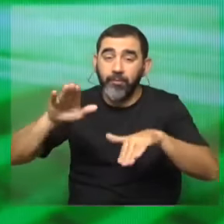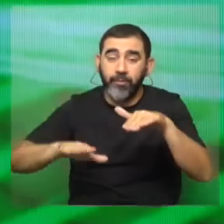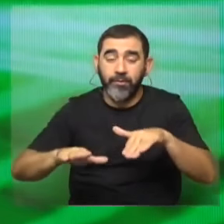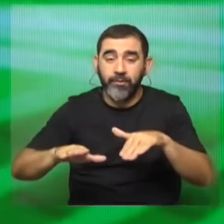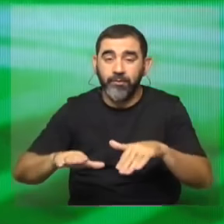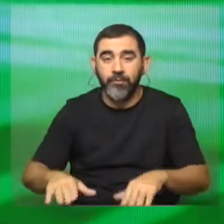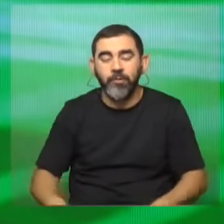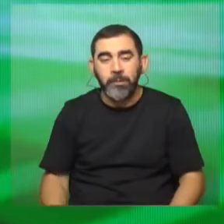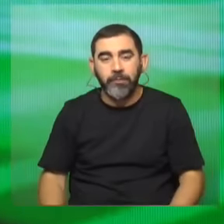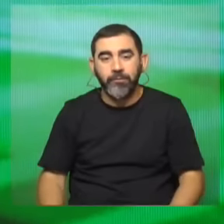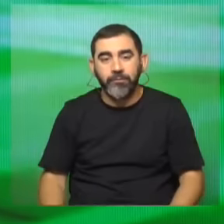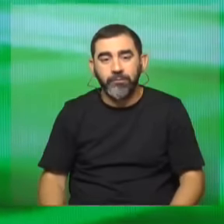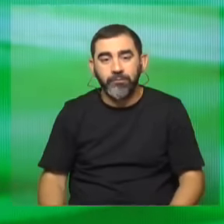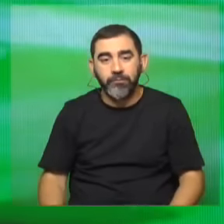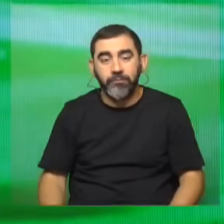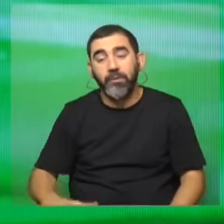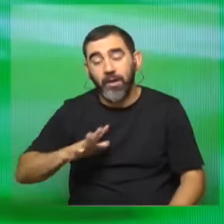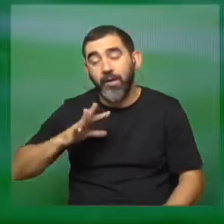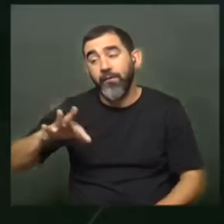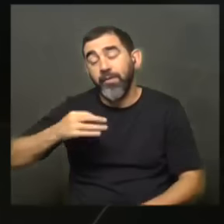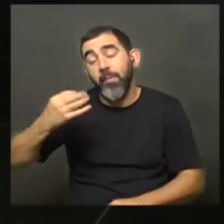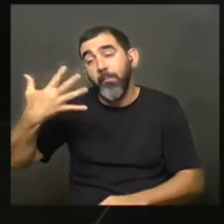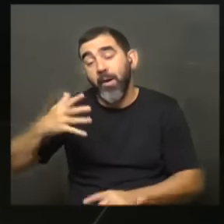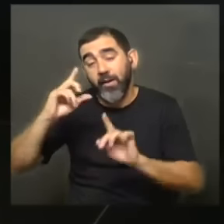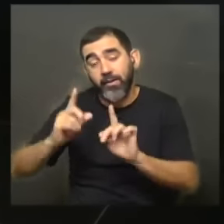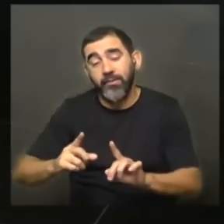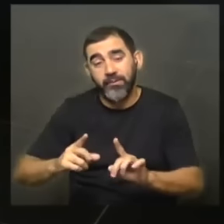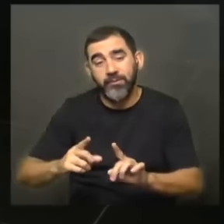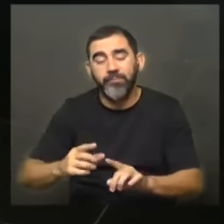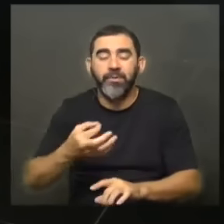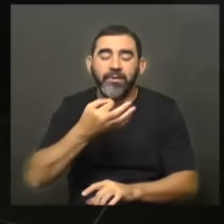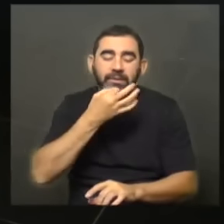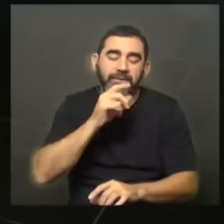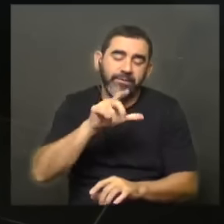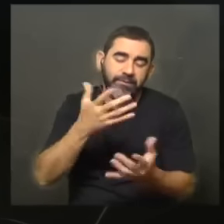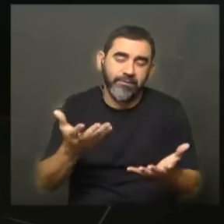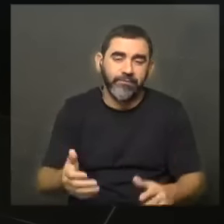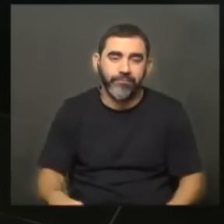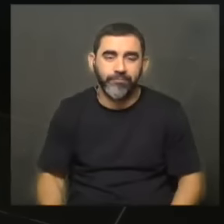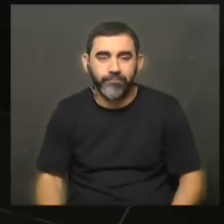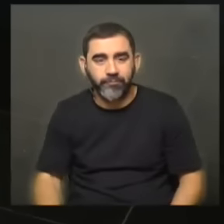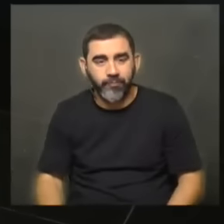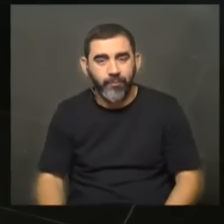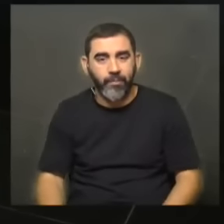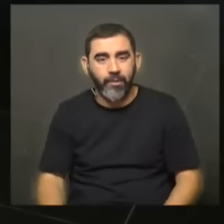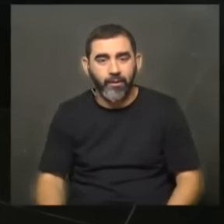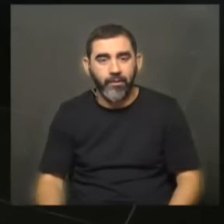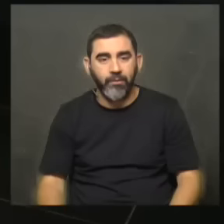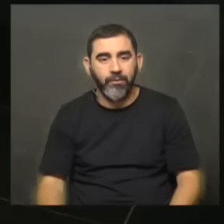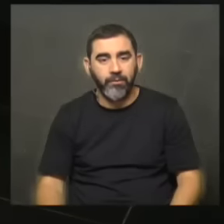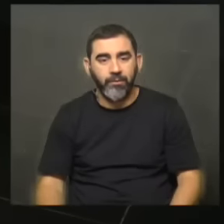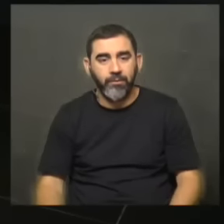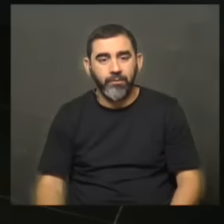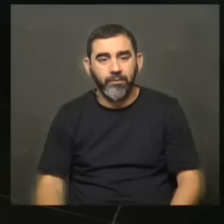decir hay otra vida y es más cara que claro no no no pero digo er era un chiste claro Este pero pero En